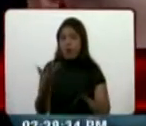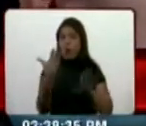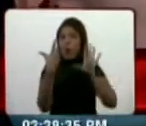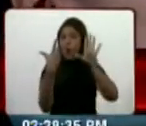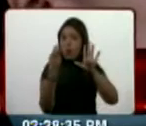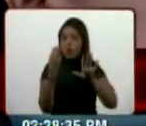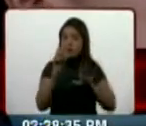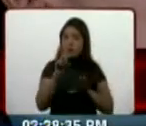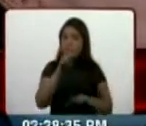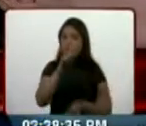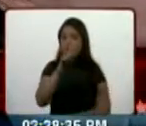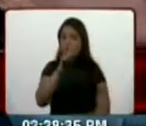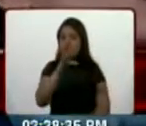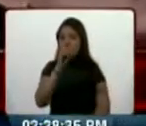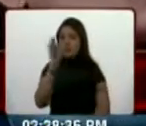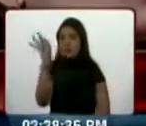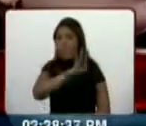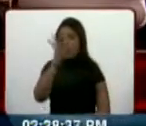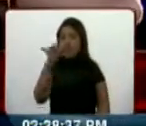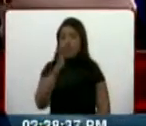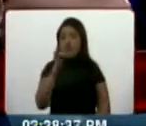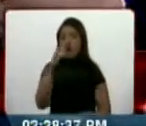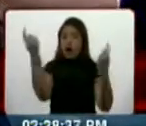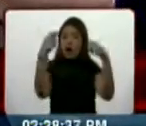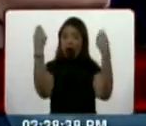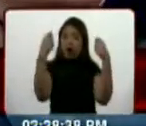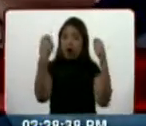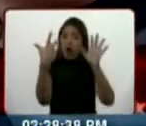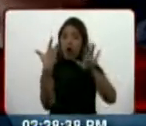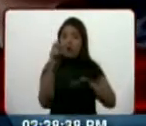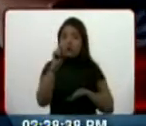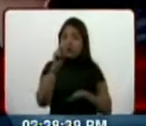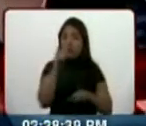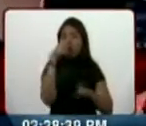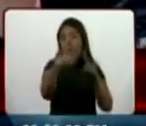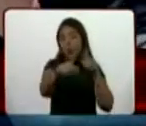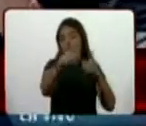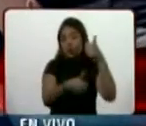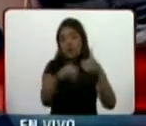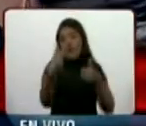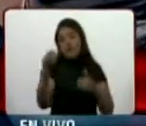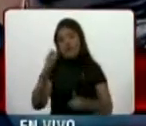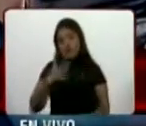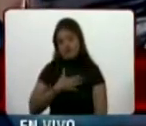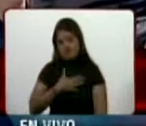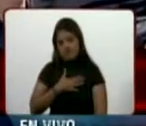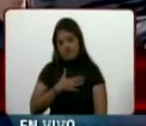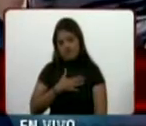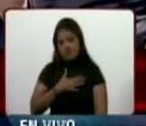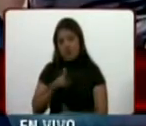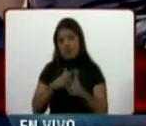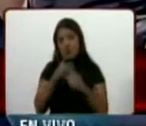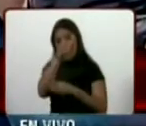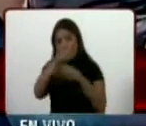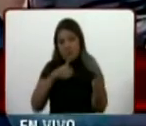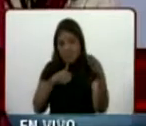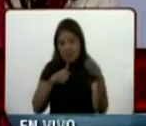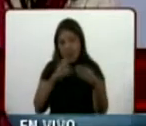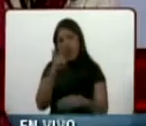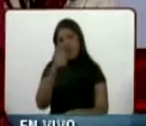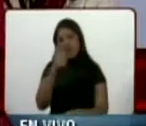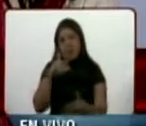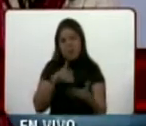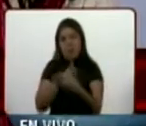del 100% de la información que sacaban de la campaña, 80 era para otro candidato, 20 para mí, y la mitad, el 10 era en contra.